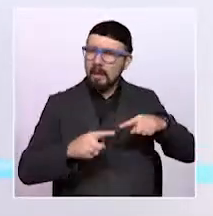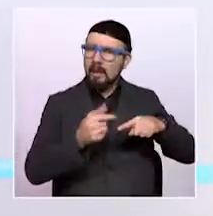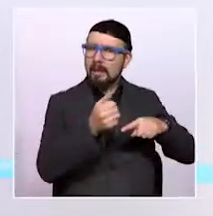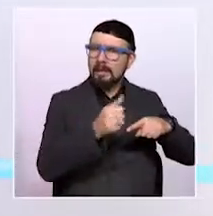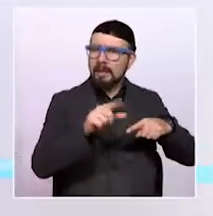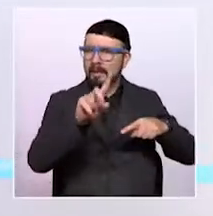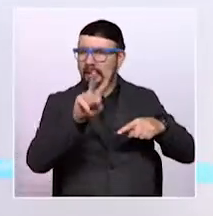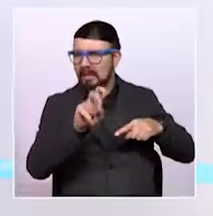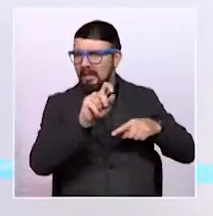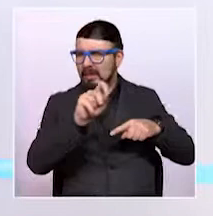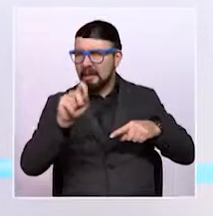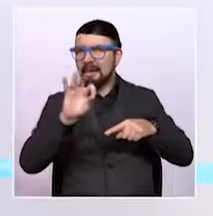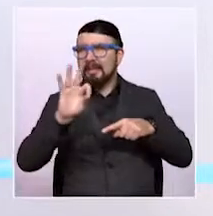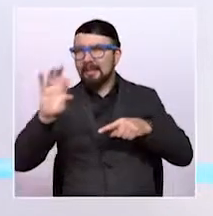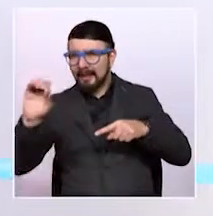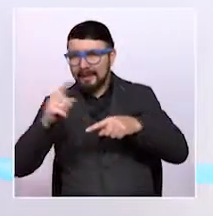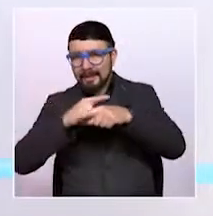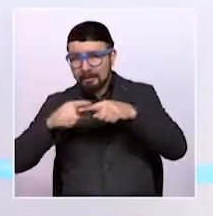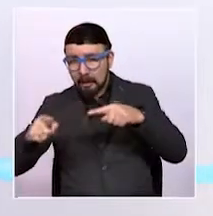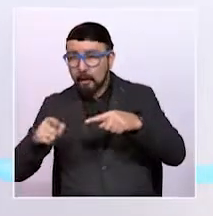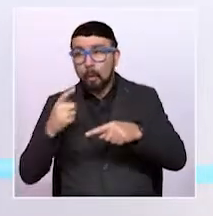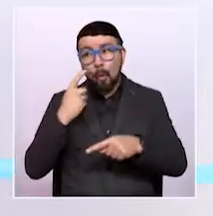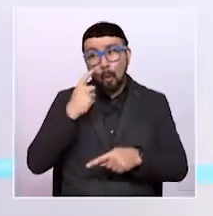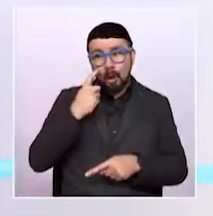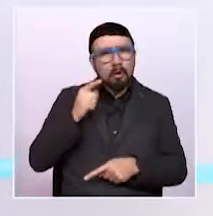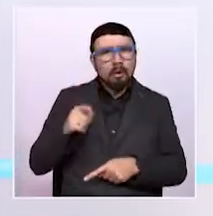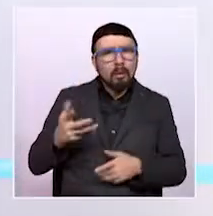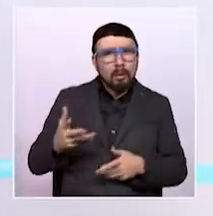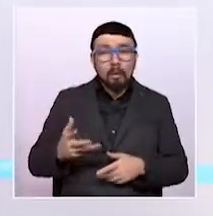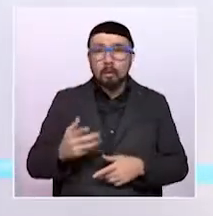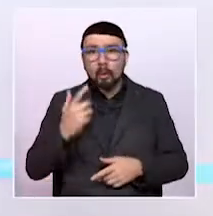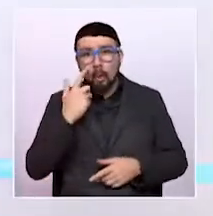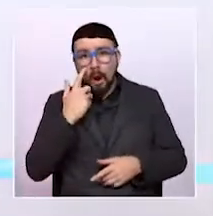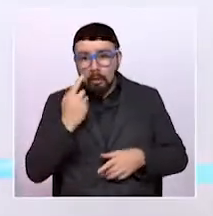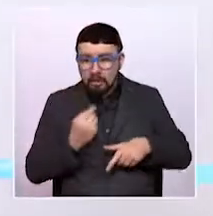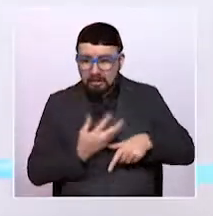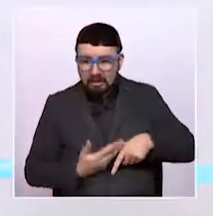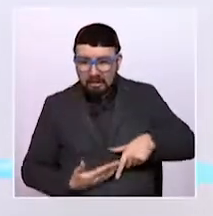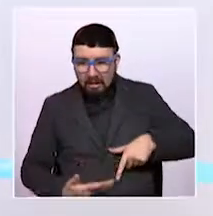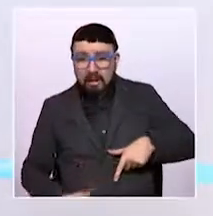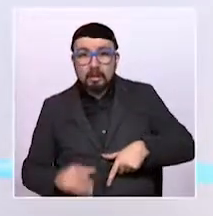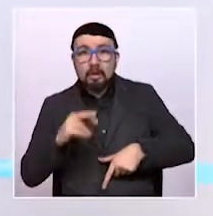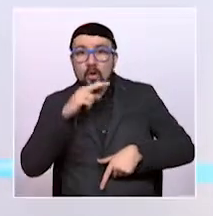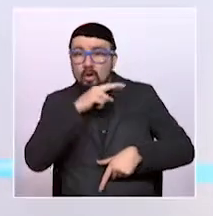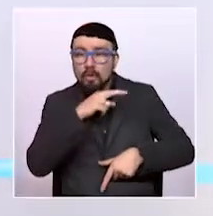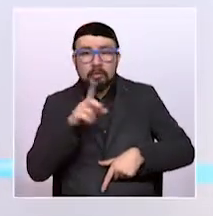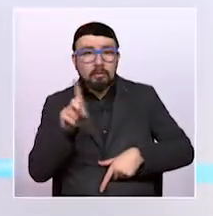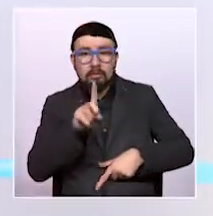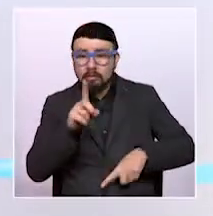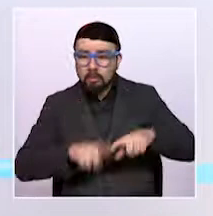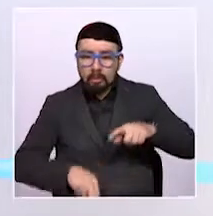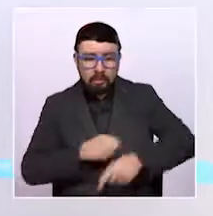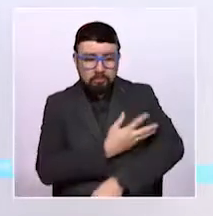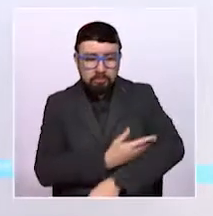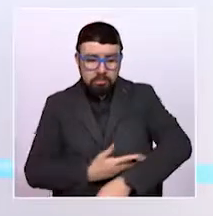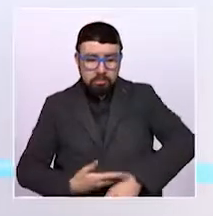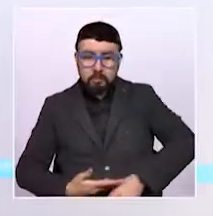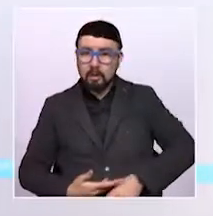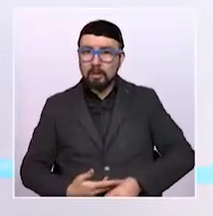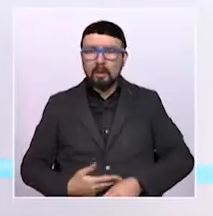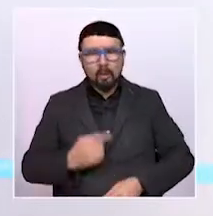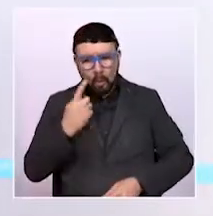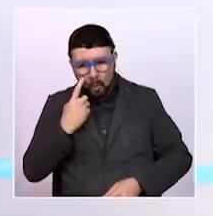30 las pacientes deben tener mucho cuidado con los sangrados y estar muy atentas con los movimientos de sus bebés porque